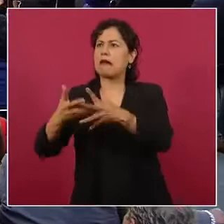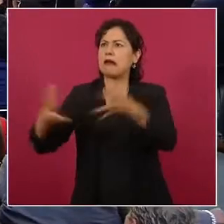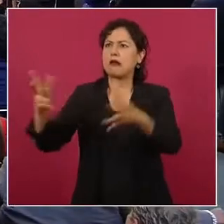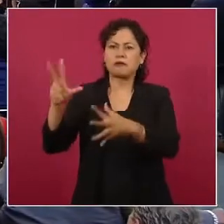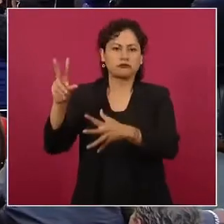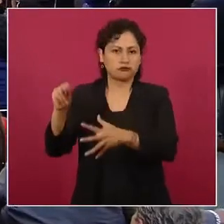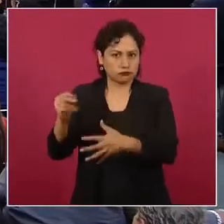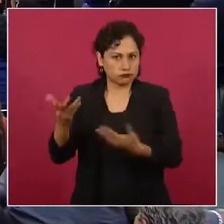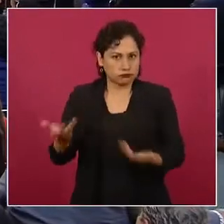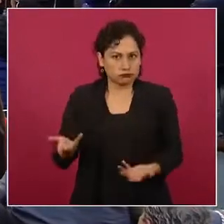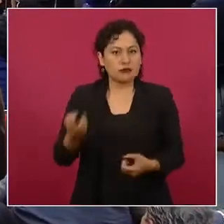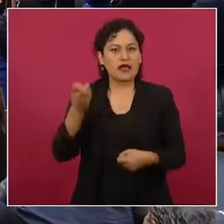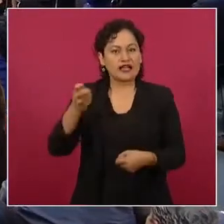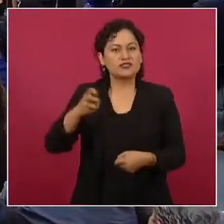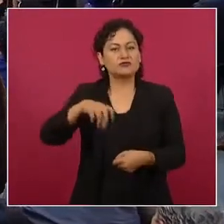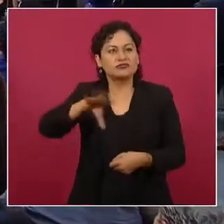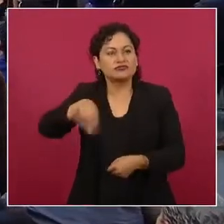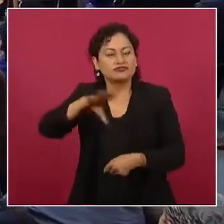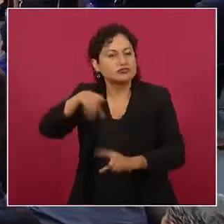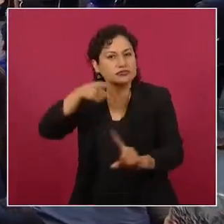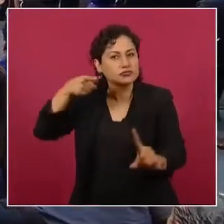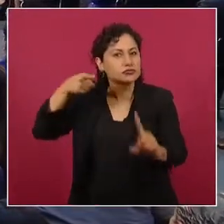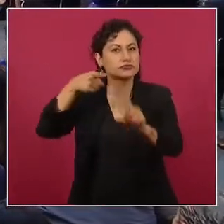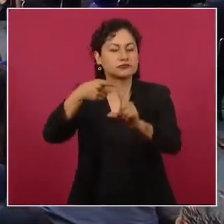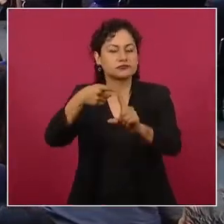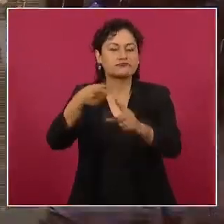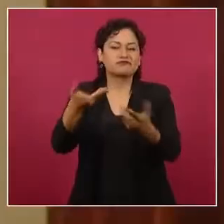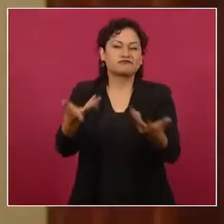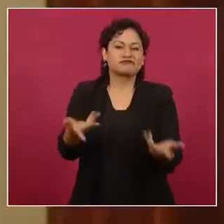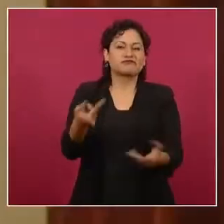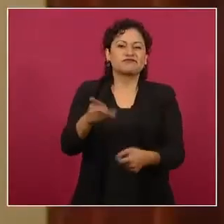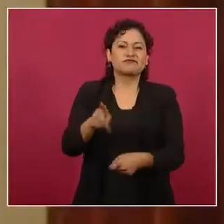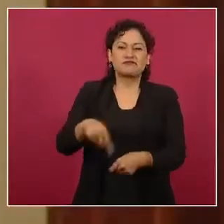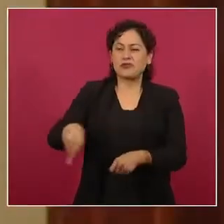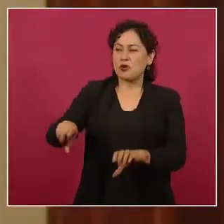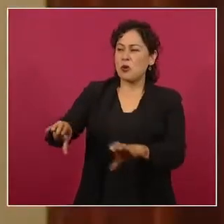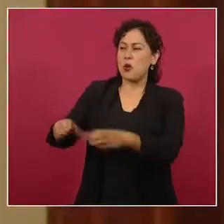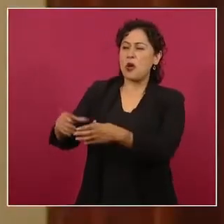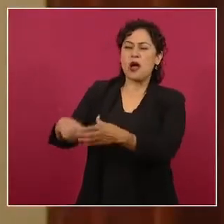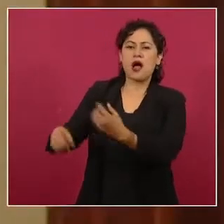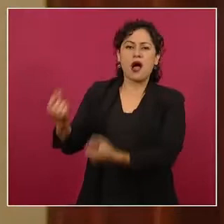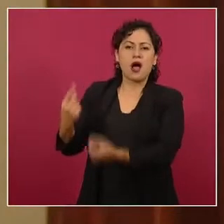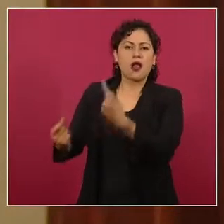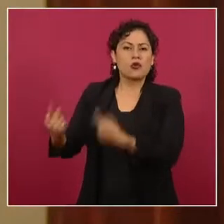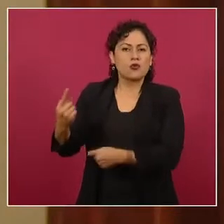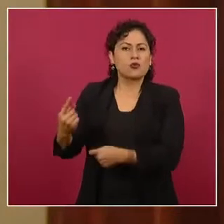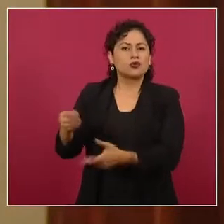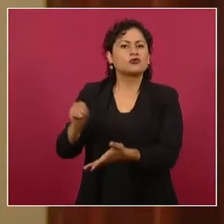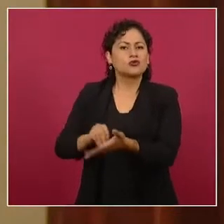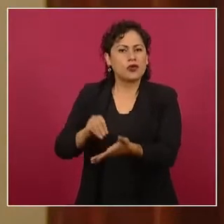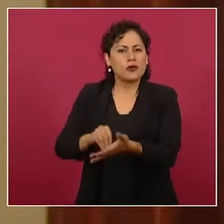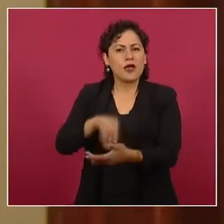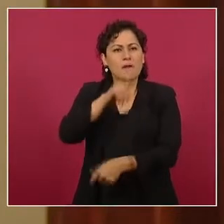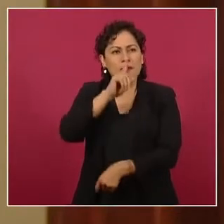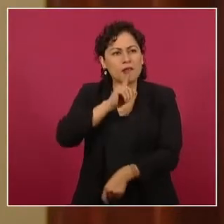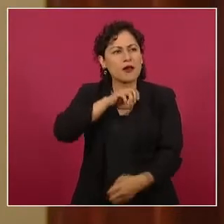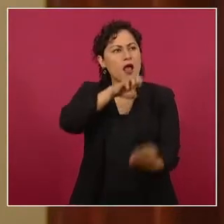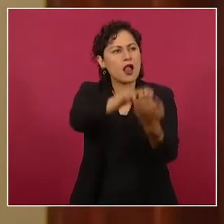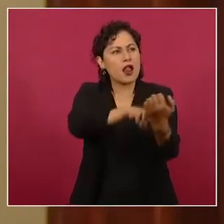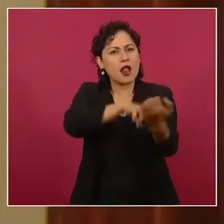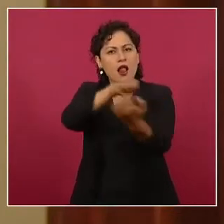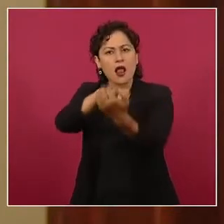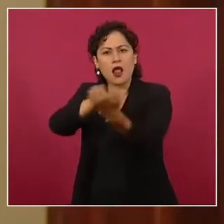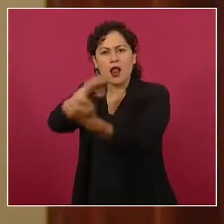buscaba. Trataron de repetir las mentiras millones de veces y algunos